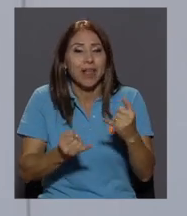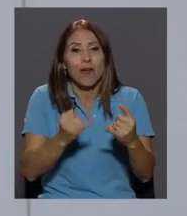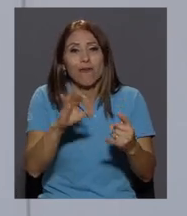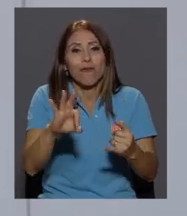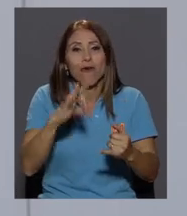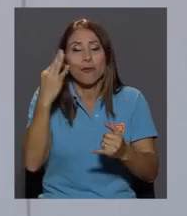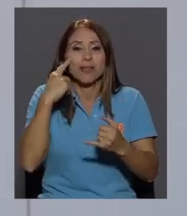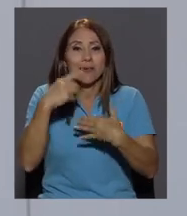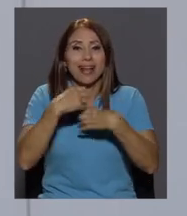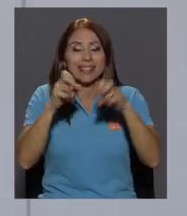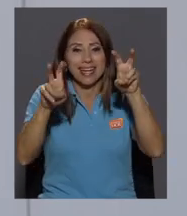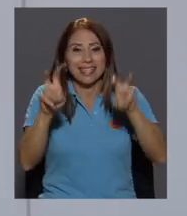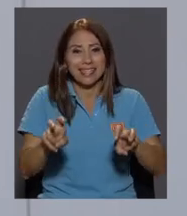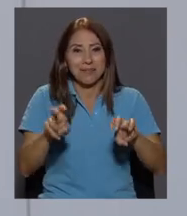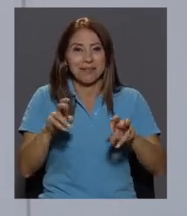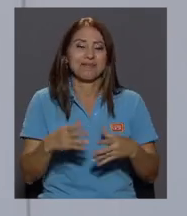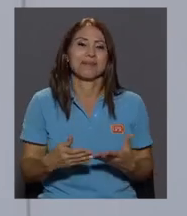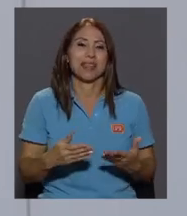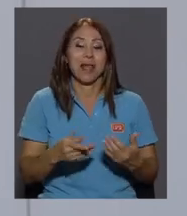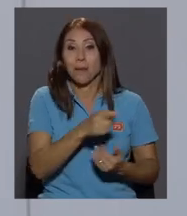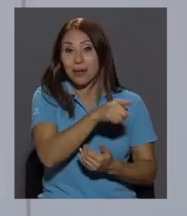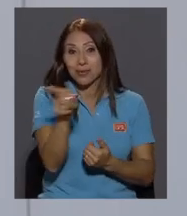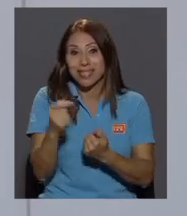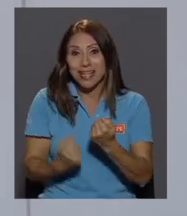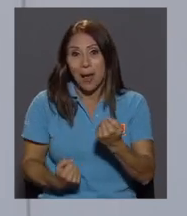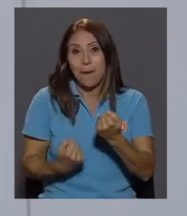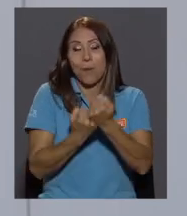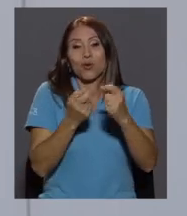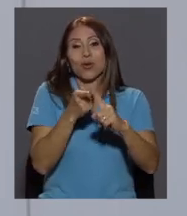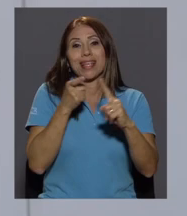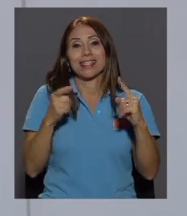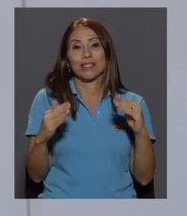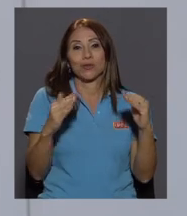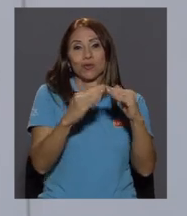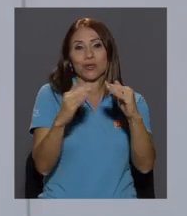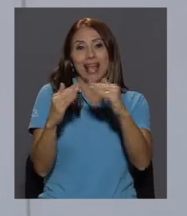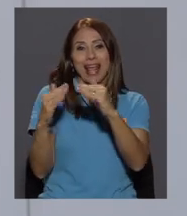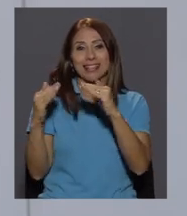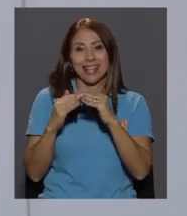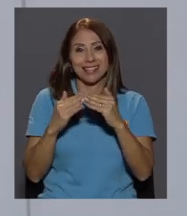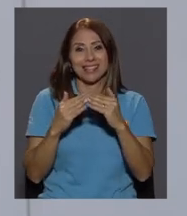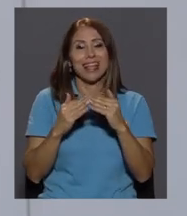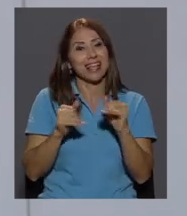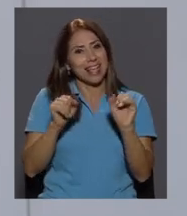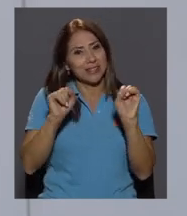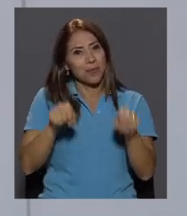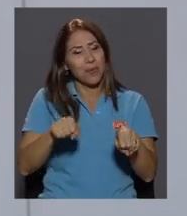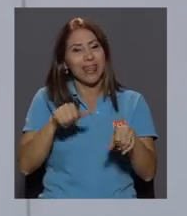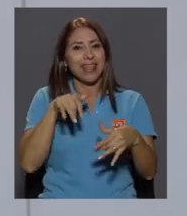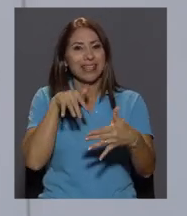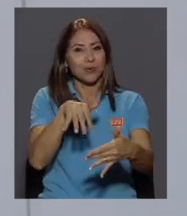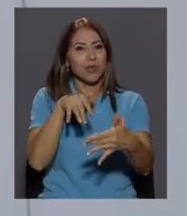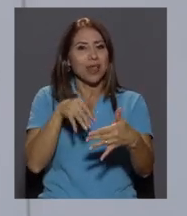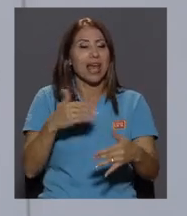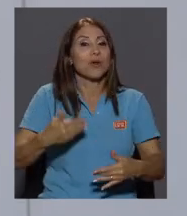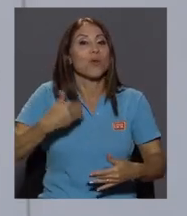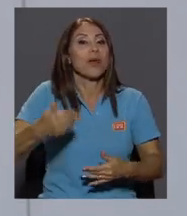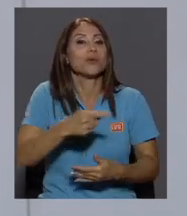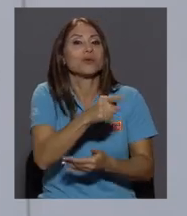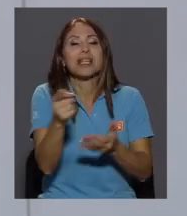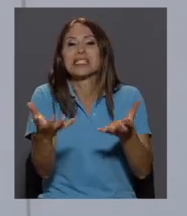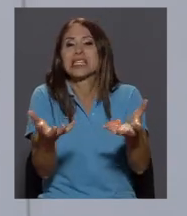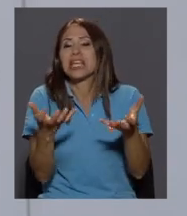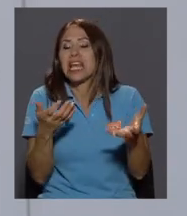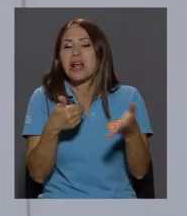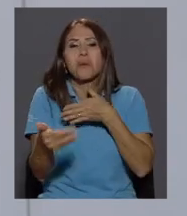formas de hacer el examen entonces para que tengan ese apoyo desde sus casas y así éste puedan estudiar cuando quieran en